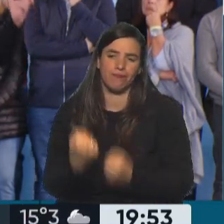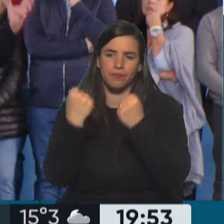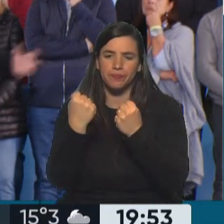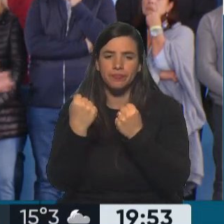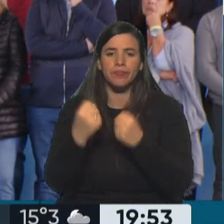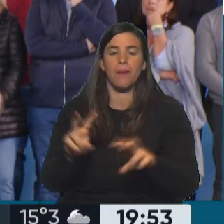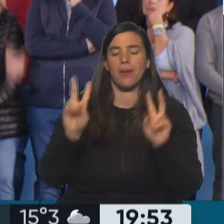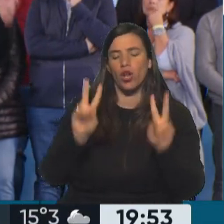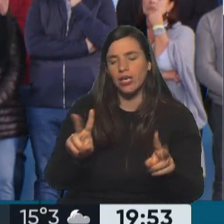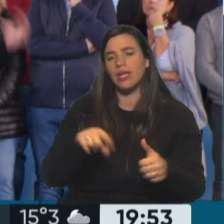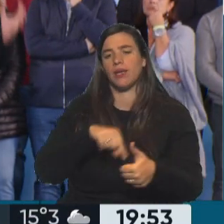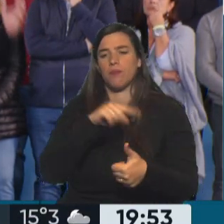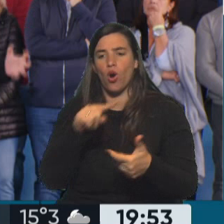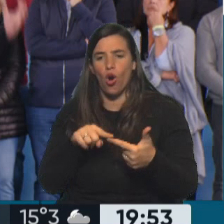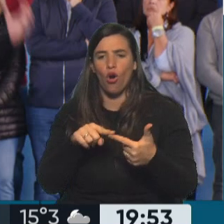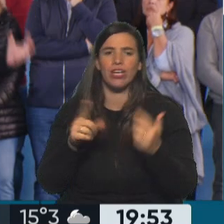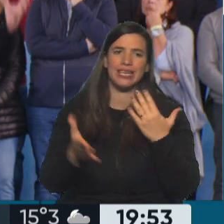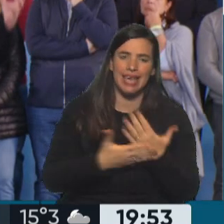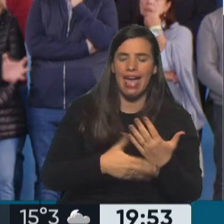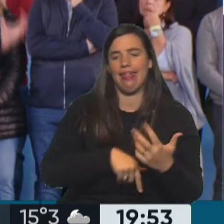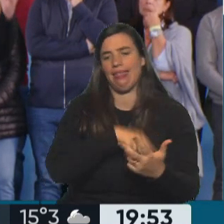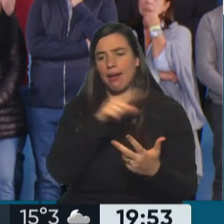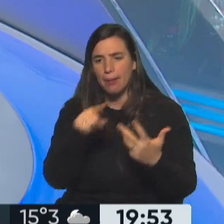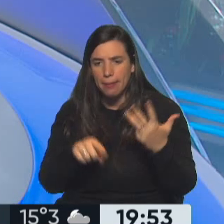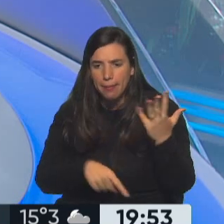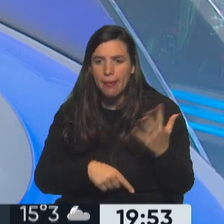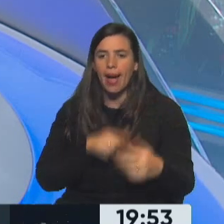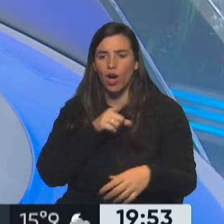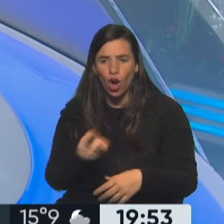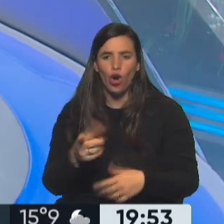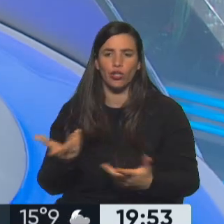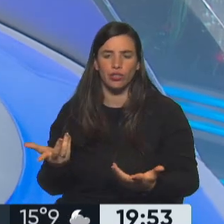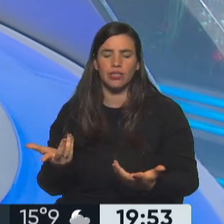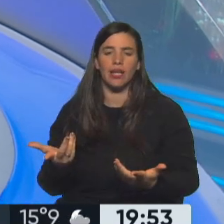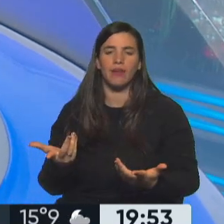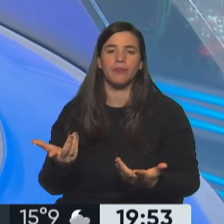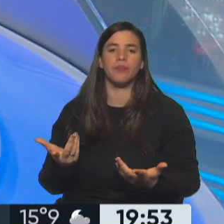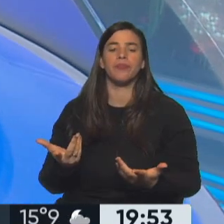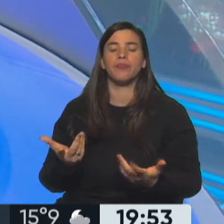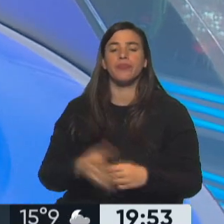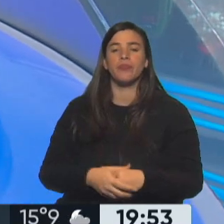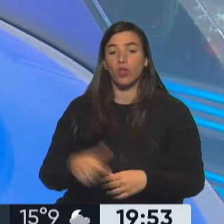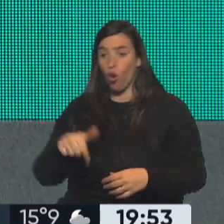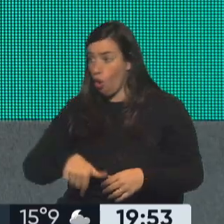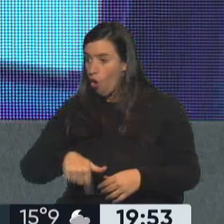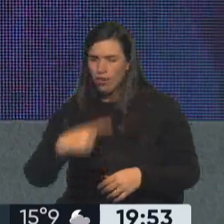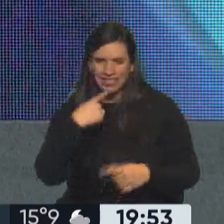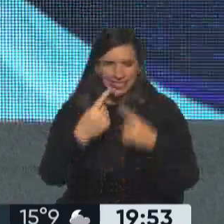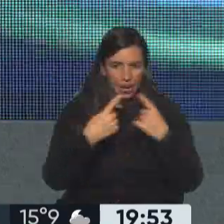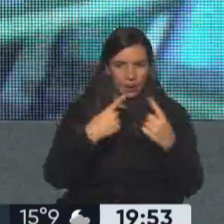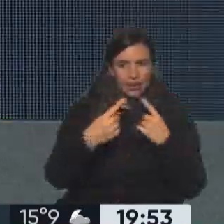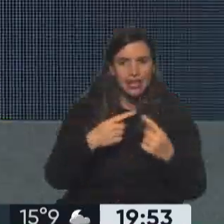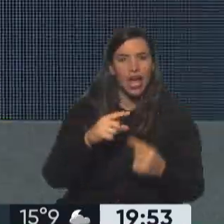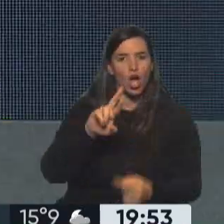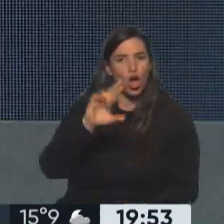peronismo, izquierda, dije lo de los bueno, hoy ismos, estaba escuchando, pero por decir una manera, segundos. Sí. Hoy entrevisté a Romina del Pla, que está